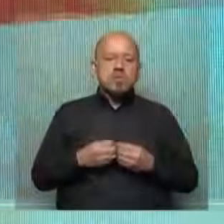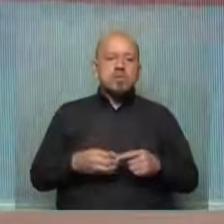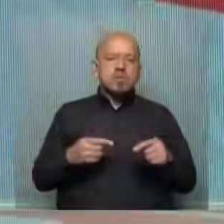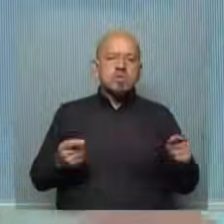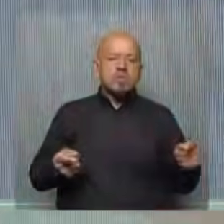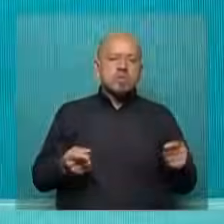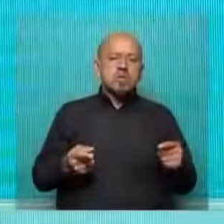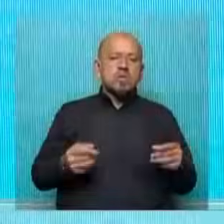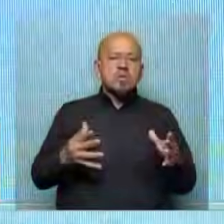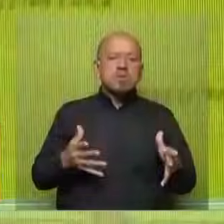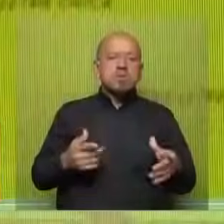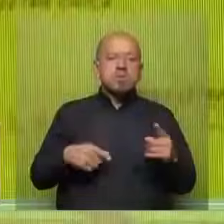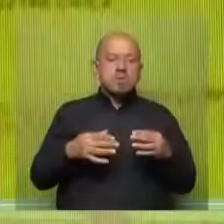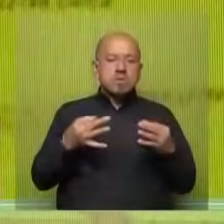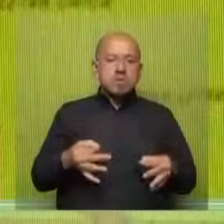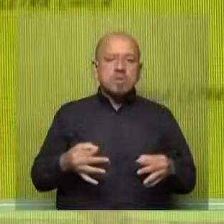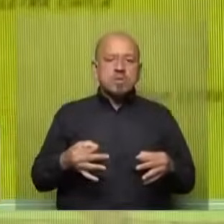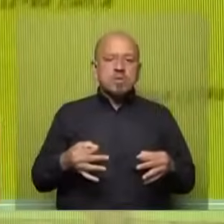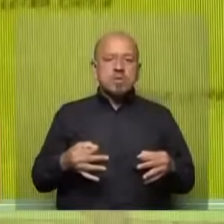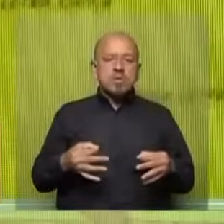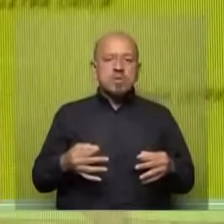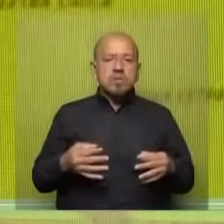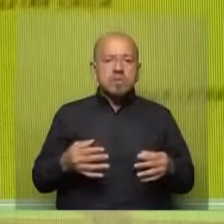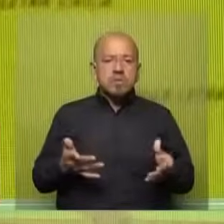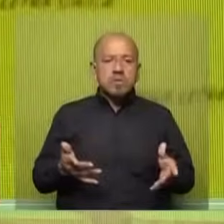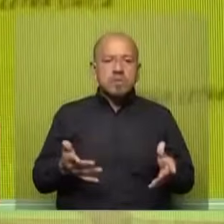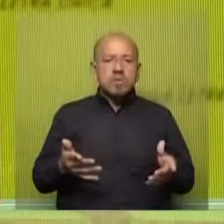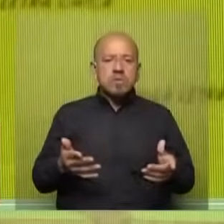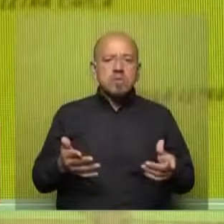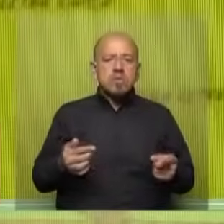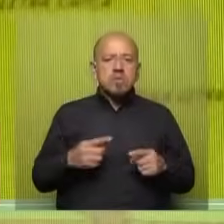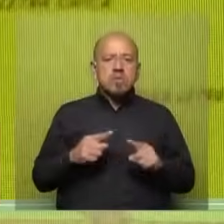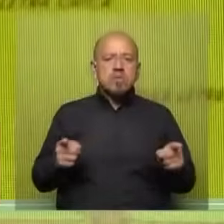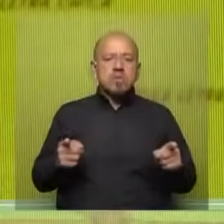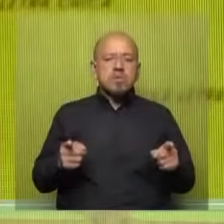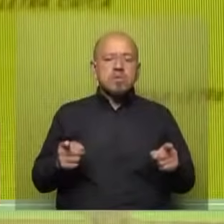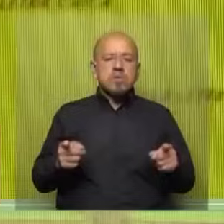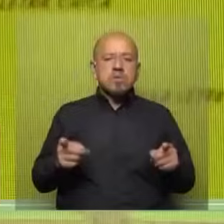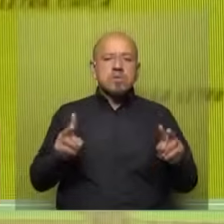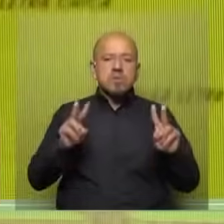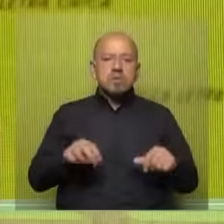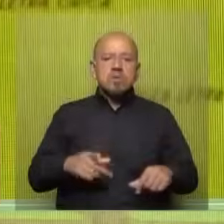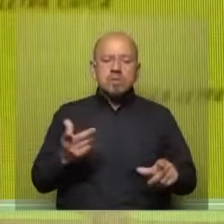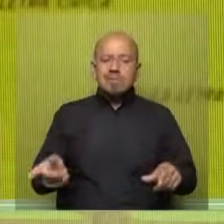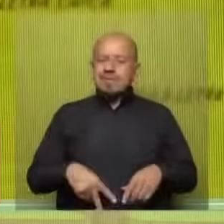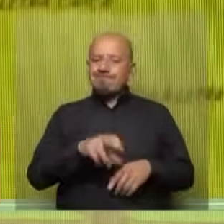con firmeza, y eso está bien. Lo que no me parece que le haga bien a nadie es cruzar la línea del